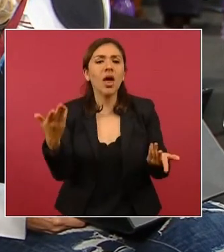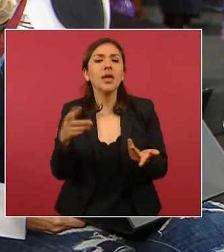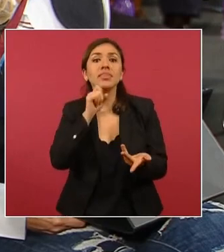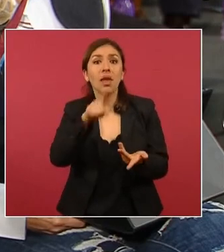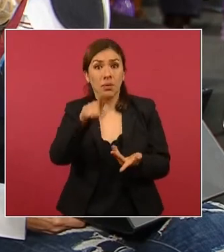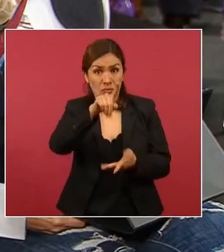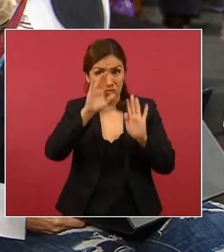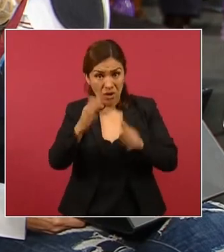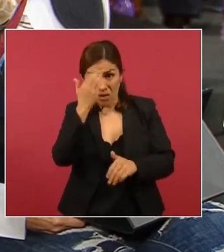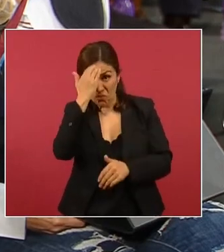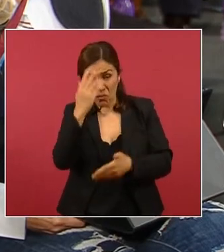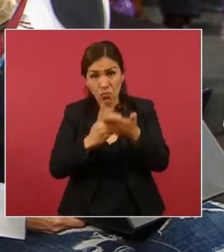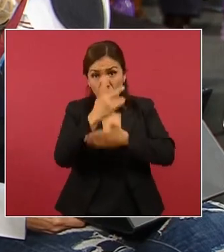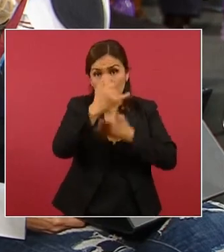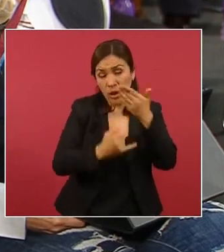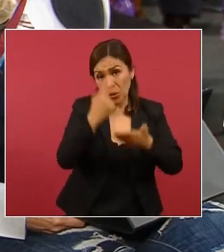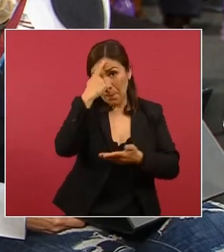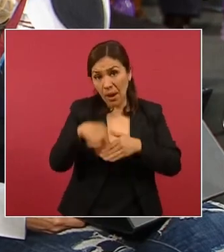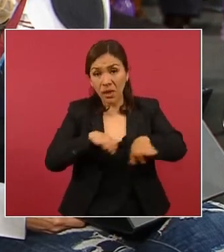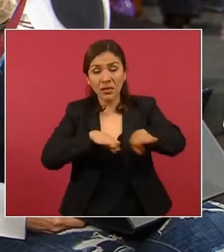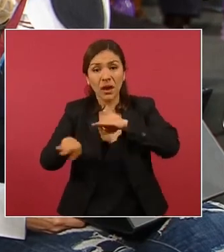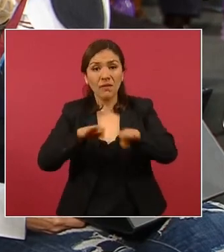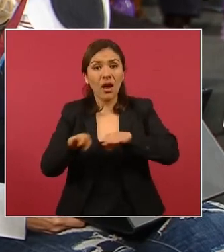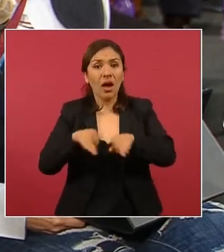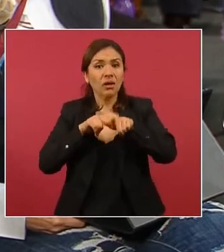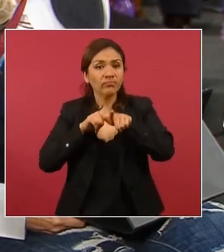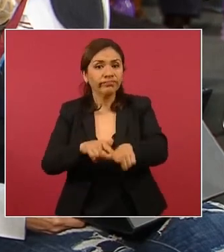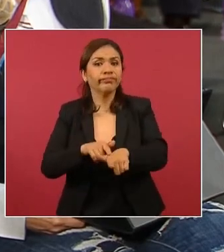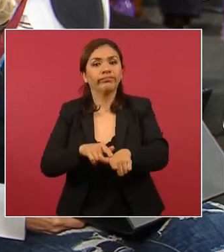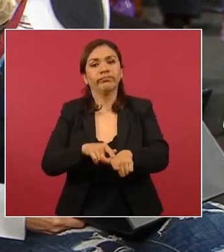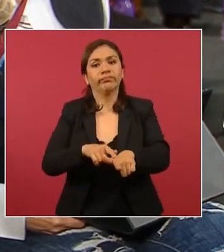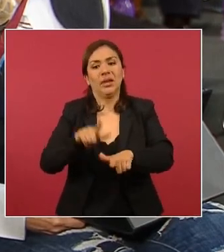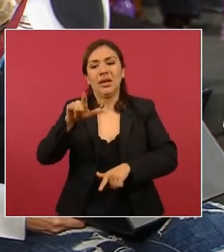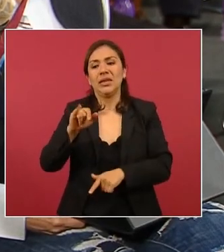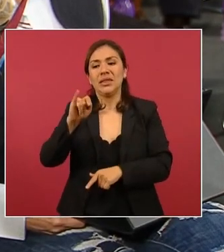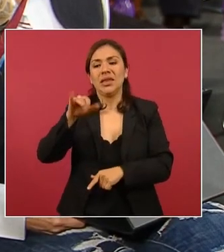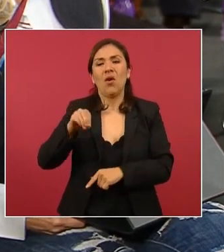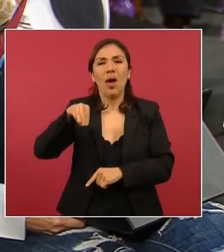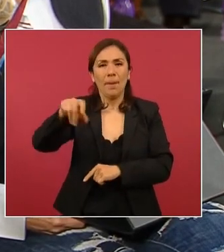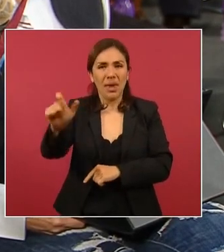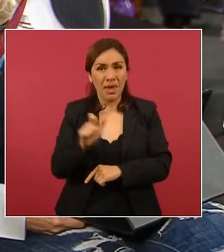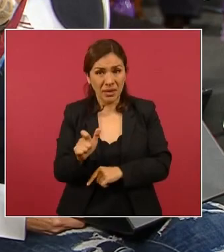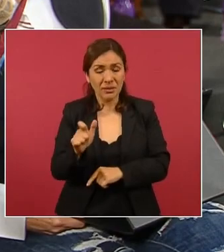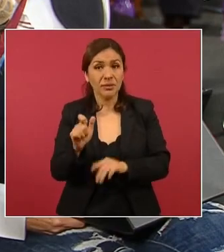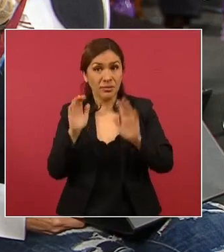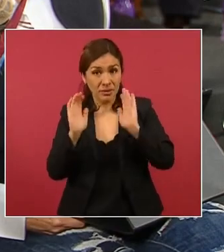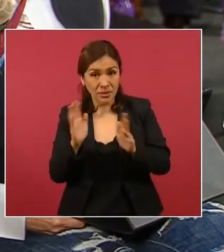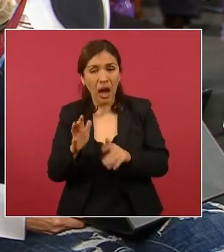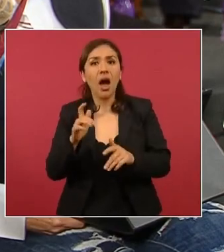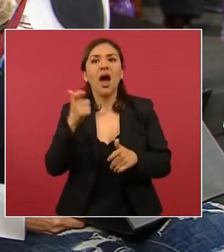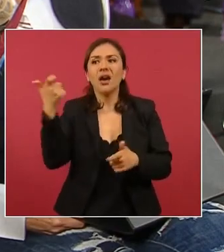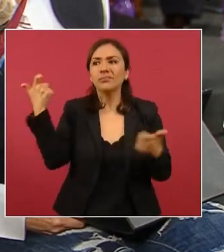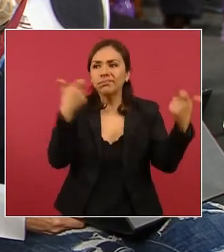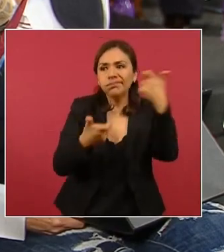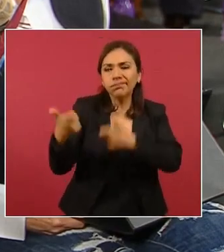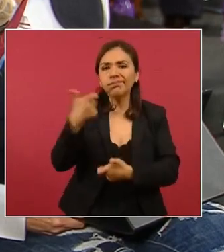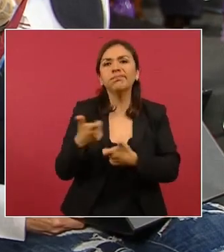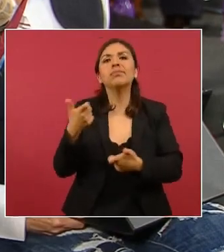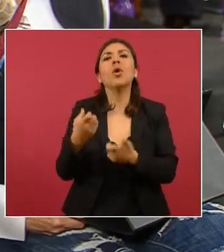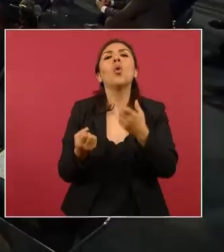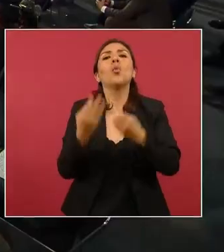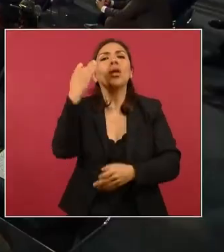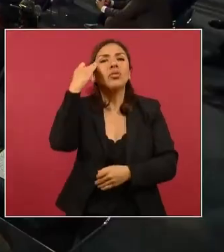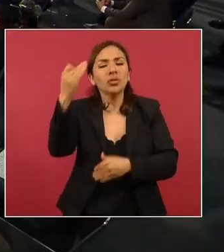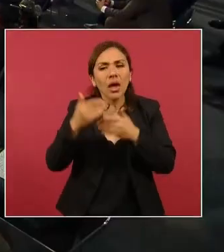el proyecto para operar del litio MX, las inversiones y en cuánto tiempo va a haber